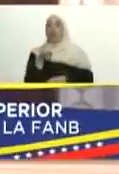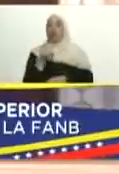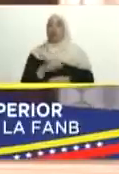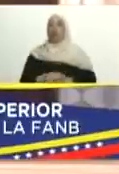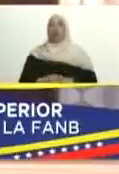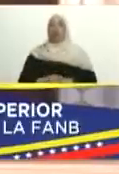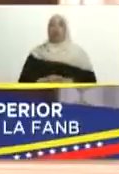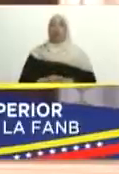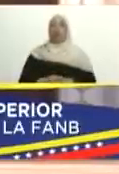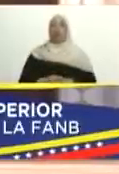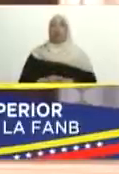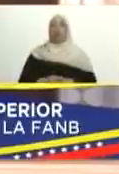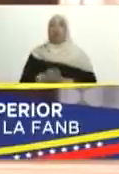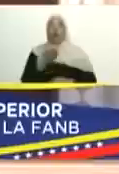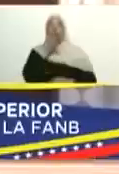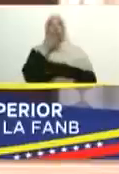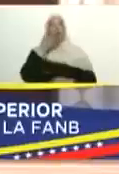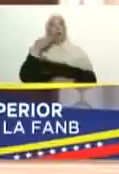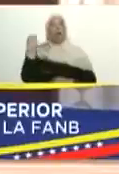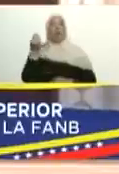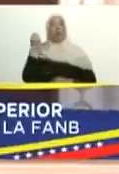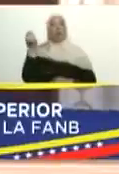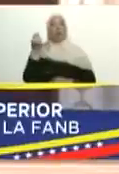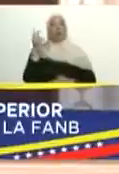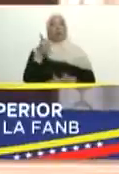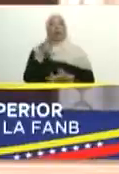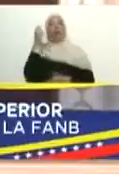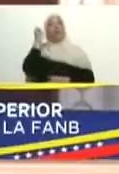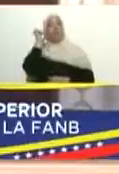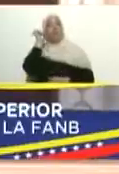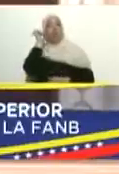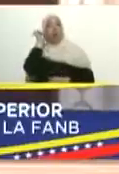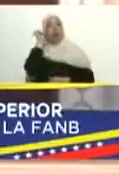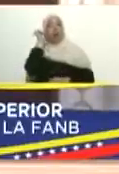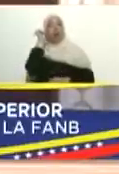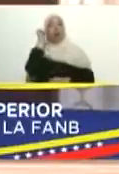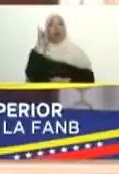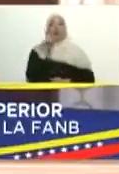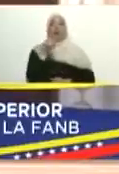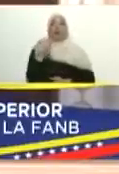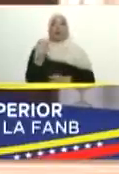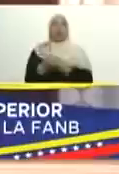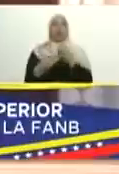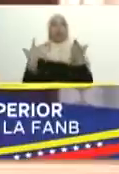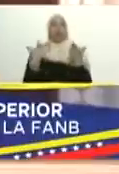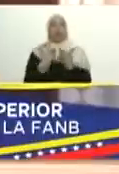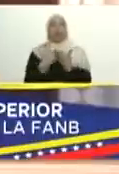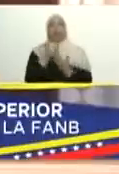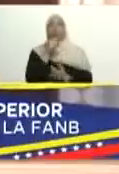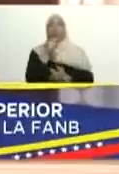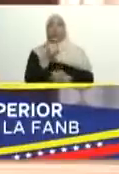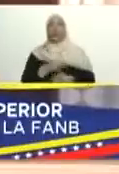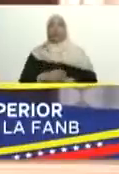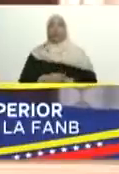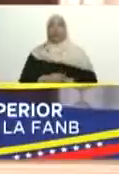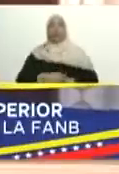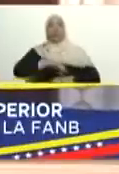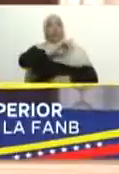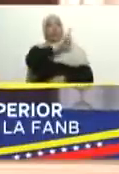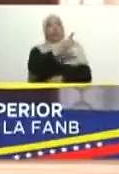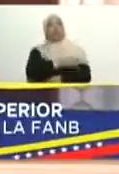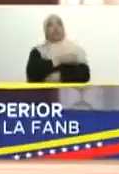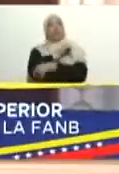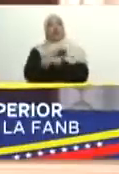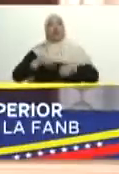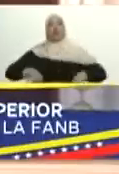tenemos que sentirnos orgullosos. Y ustedes, mujeres, sentirse orgullosas de la Fuerza Armada